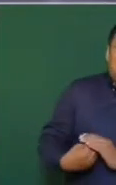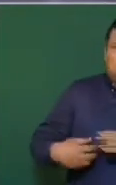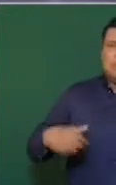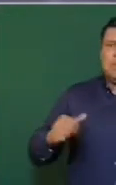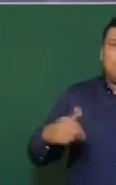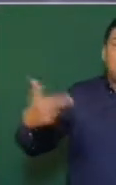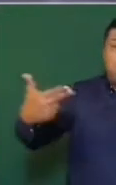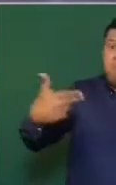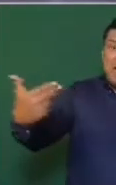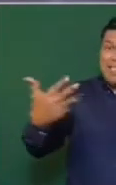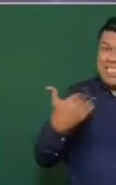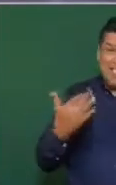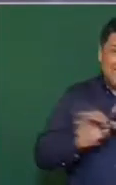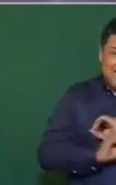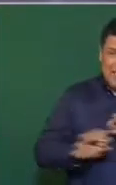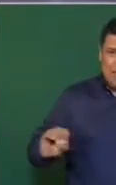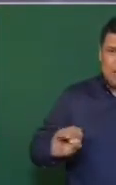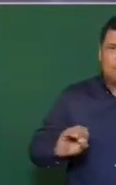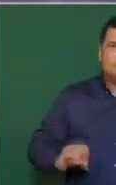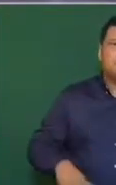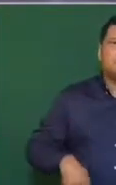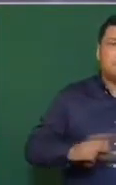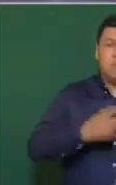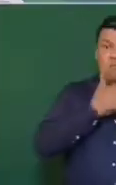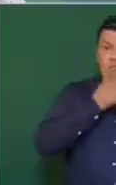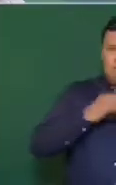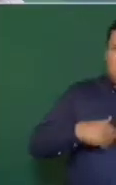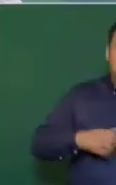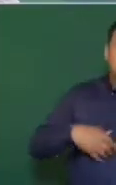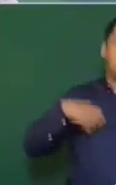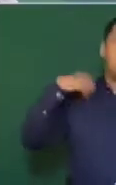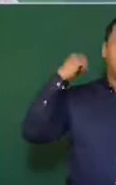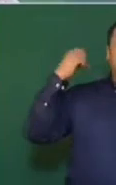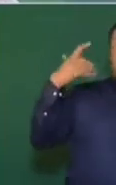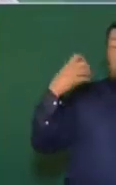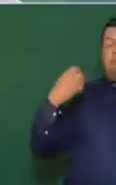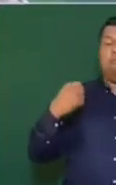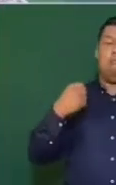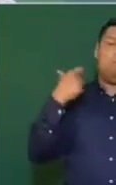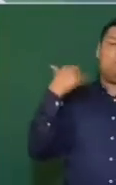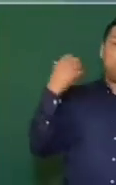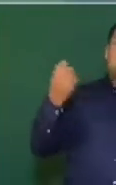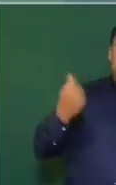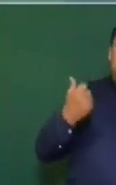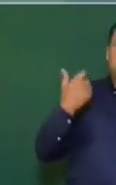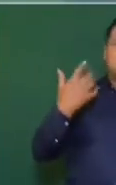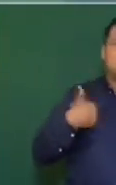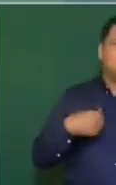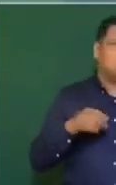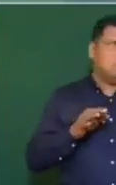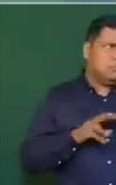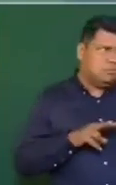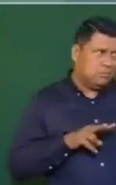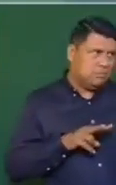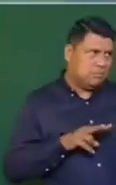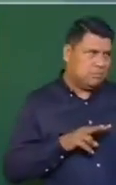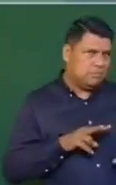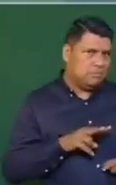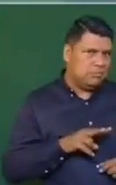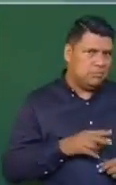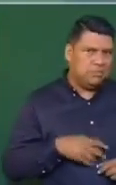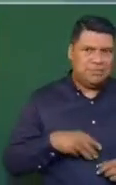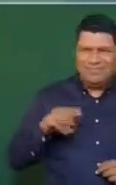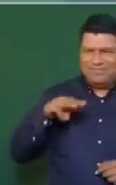al aire, pero cuando él empieza a hablar de eso, tenía yo junto a Mitt,